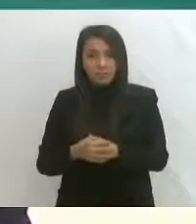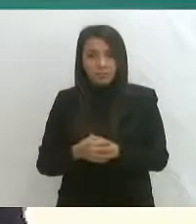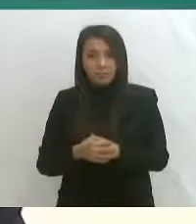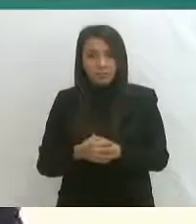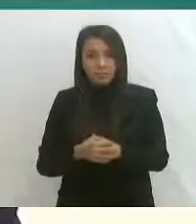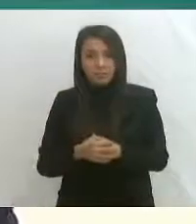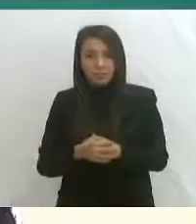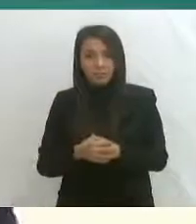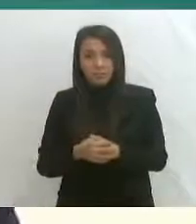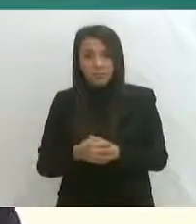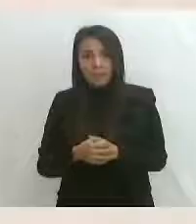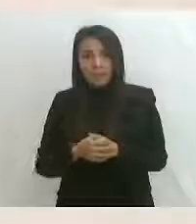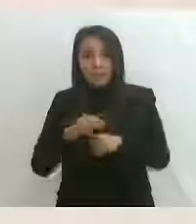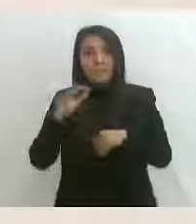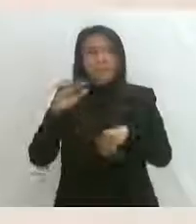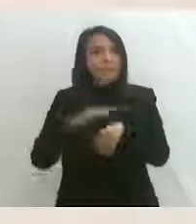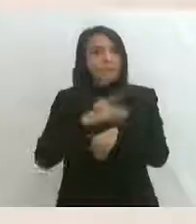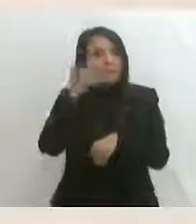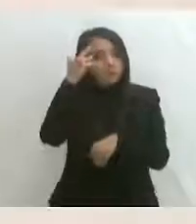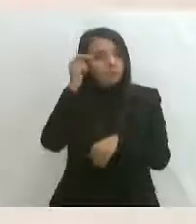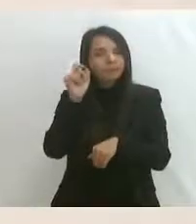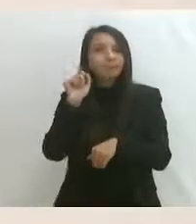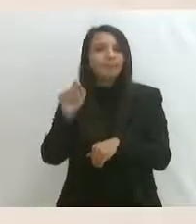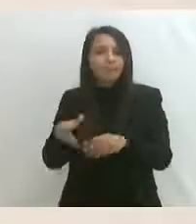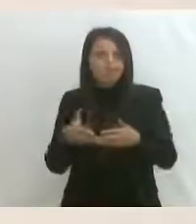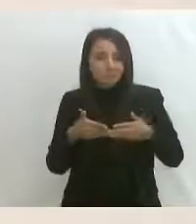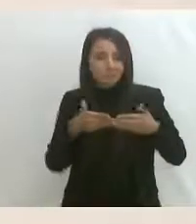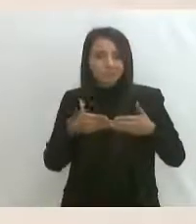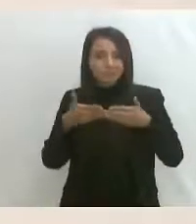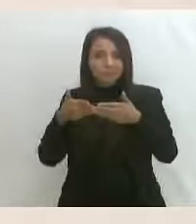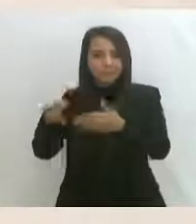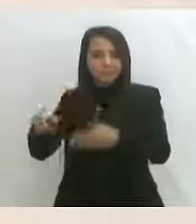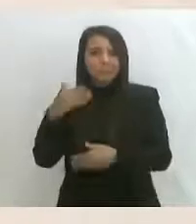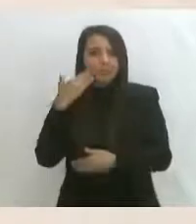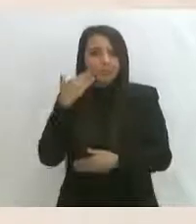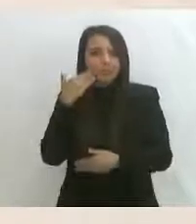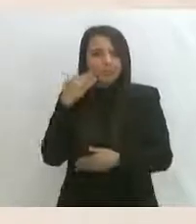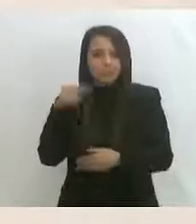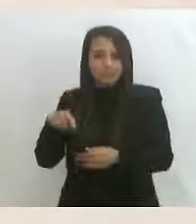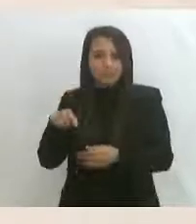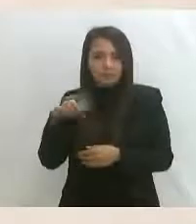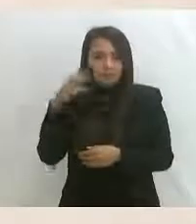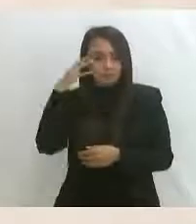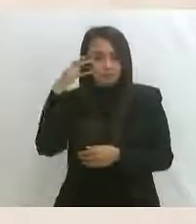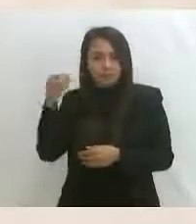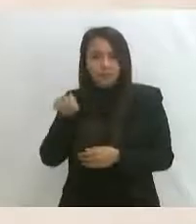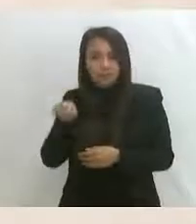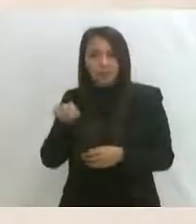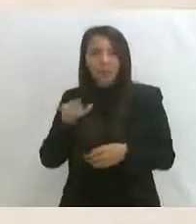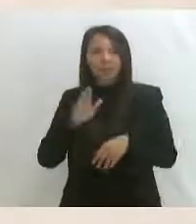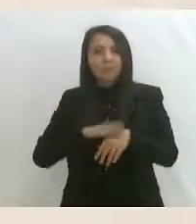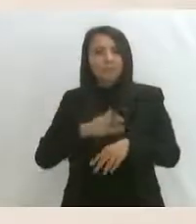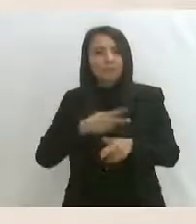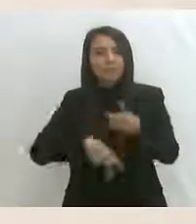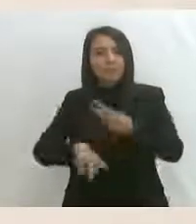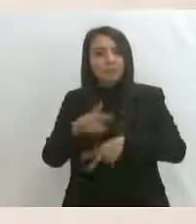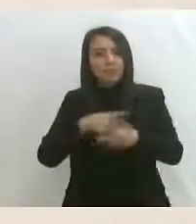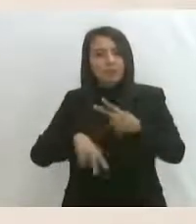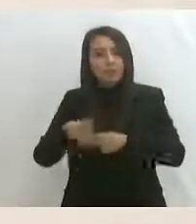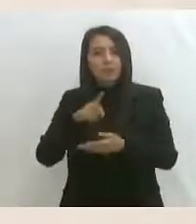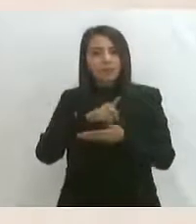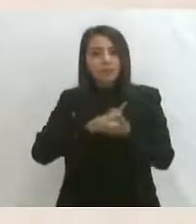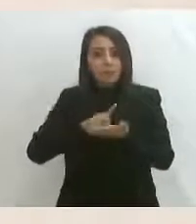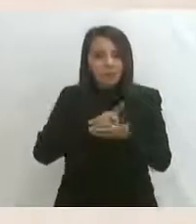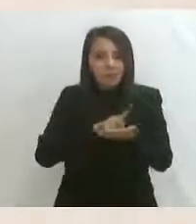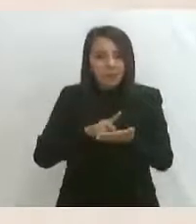Y es por el puerto de Manzanillo, porque ahí entran las drogas químicas que